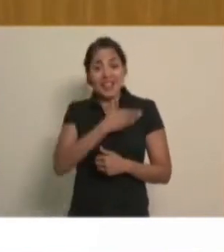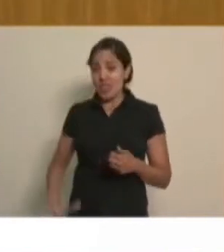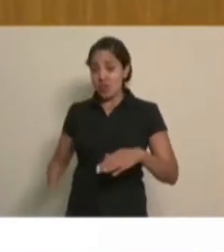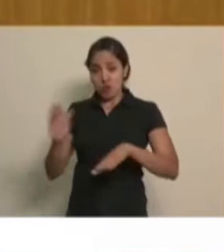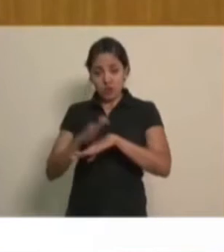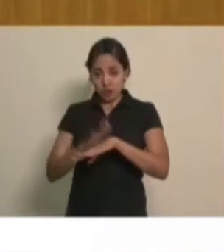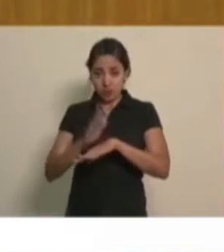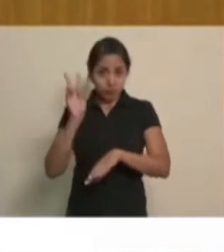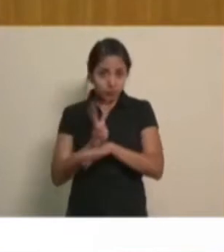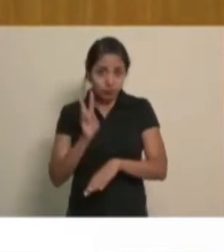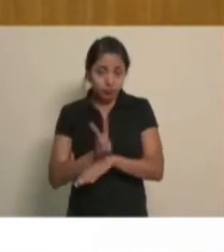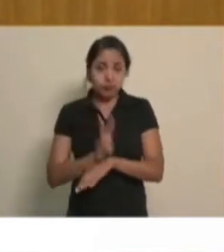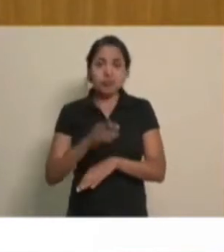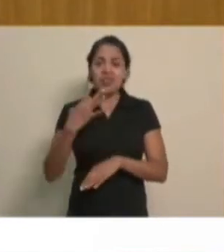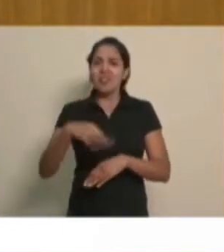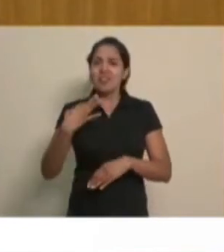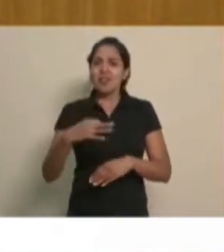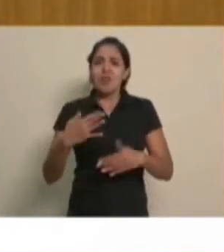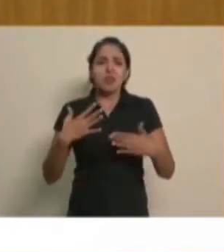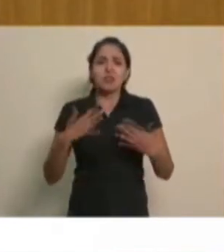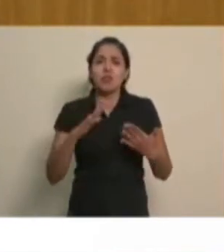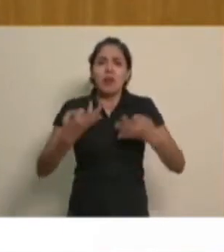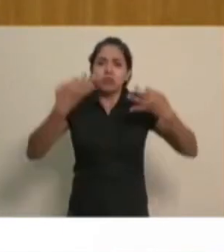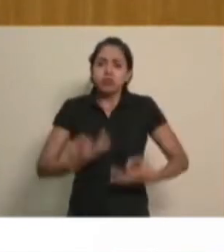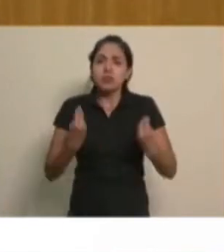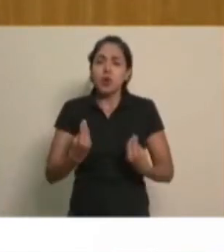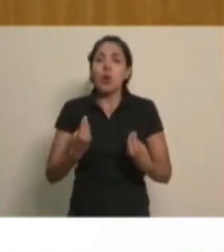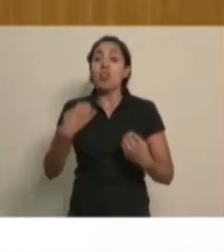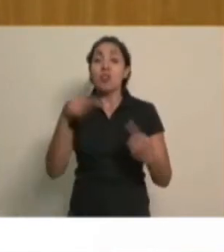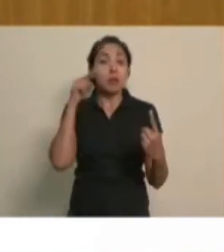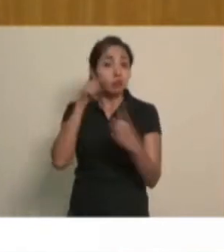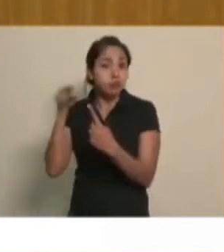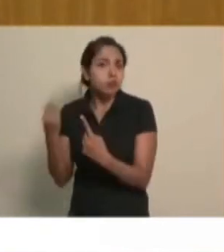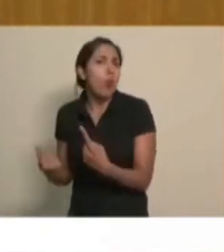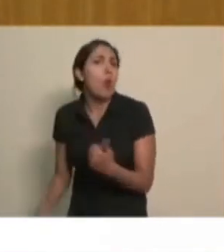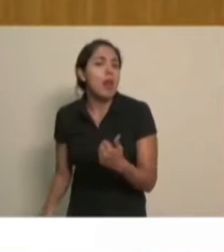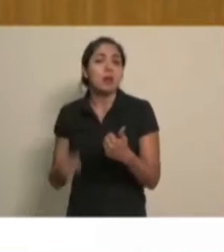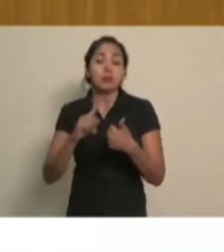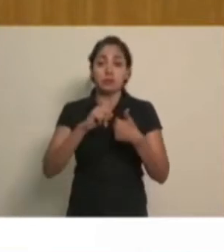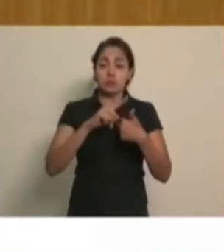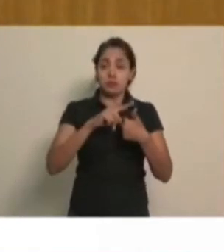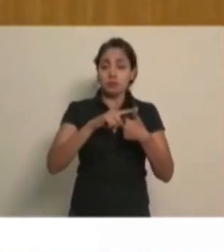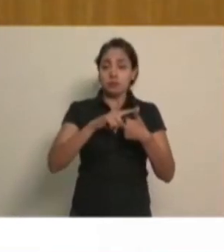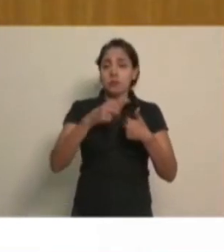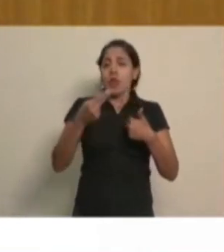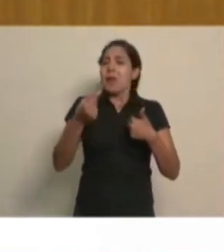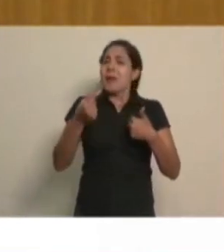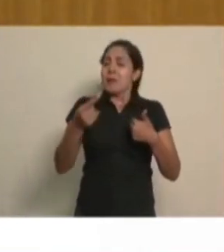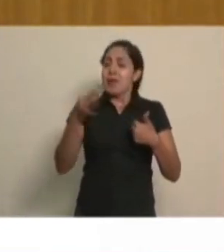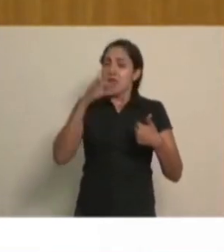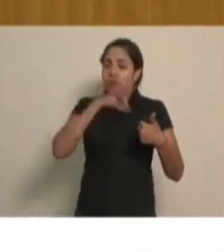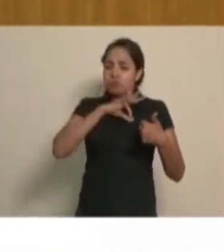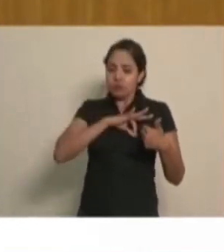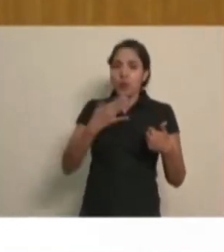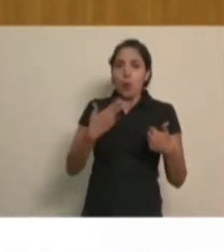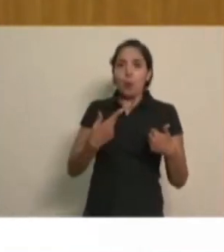para caracterizarlo como un sistema sano, debe cumplir mínimamente con los objetivos siguientes. La jubilación debe garantizar un ingreso tal que permita a las personas